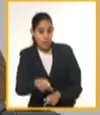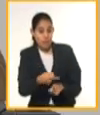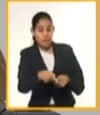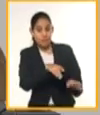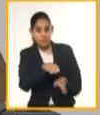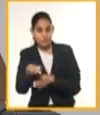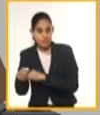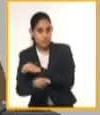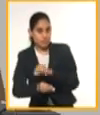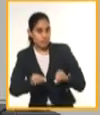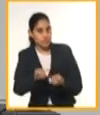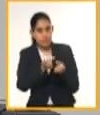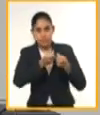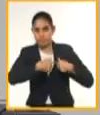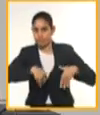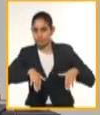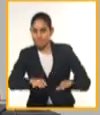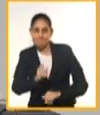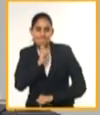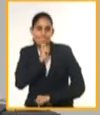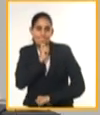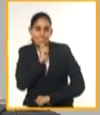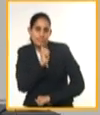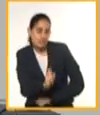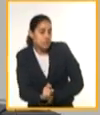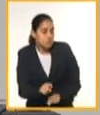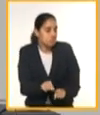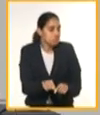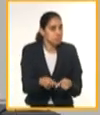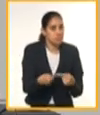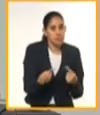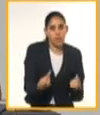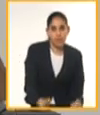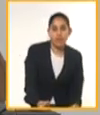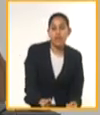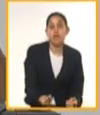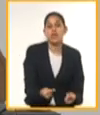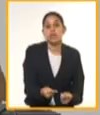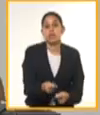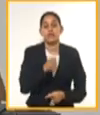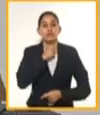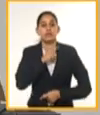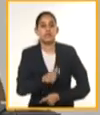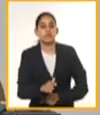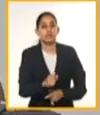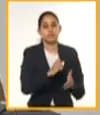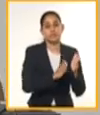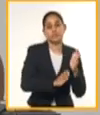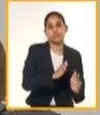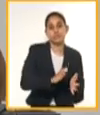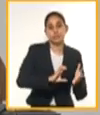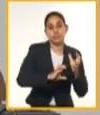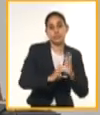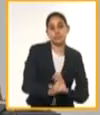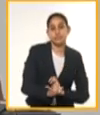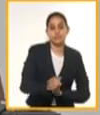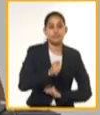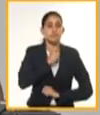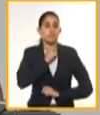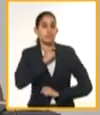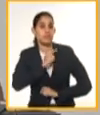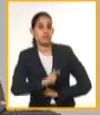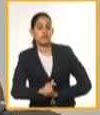tablero. Totalmente. Por un lado, se observan, vamos a poner 2 o 3 protagonistas, como en primer